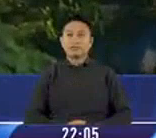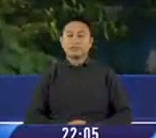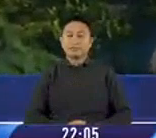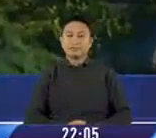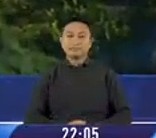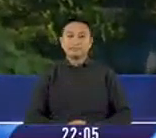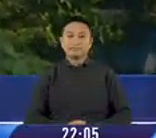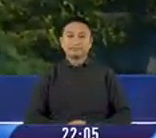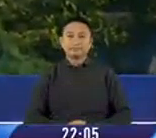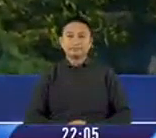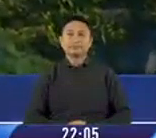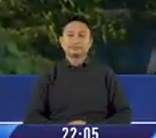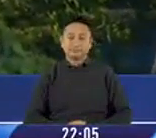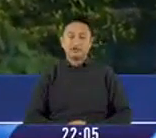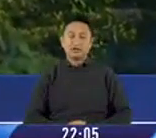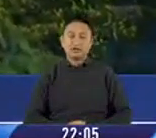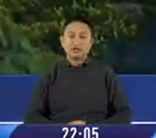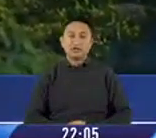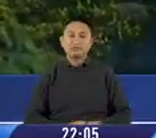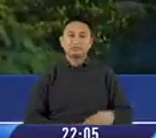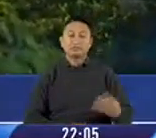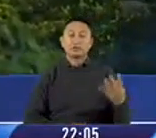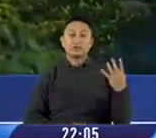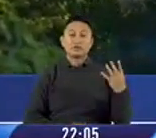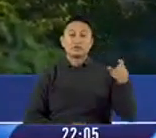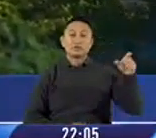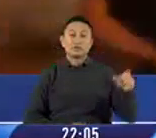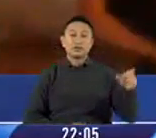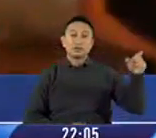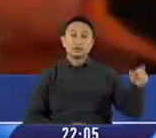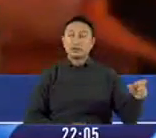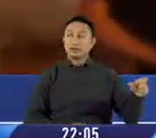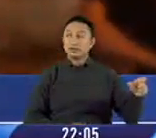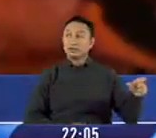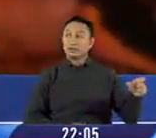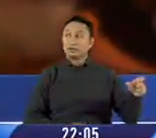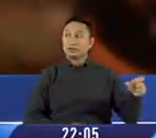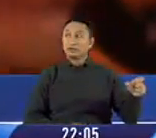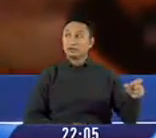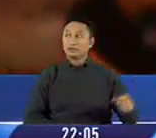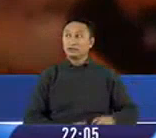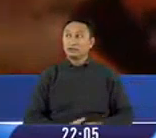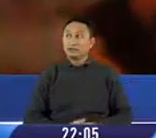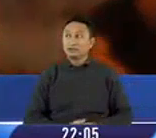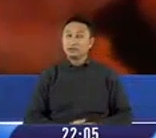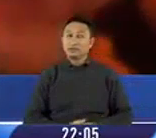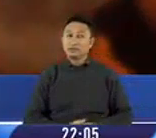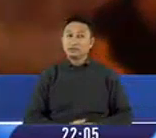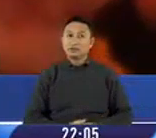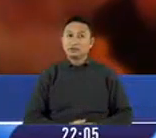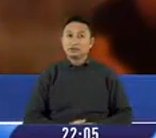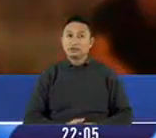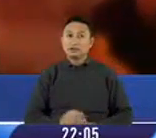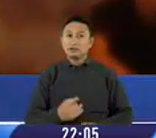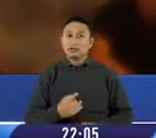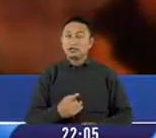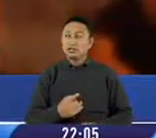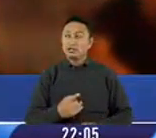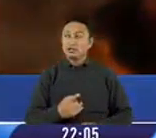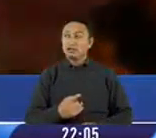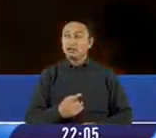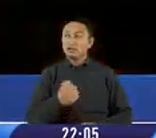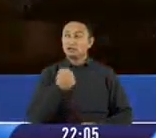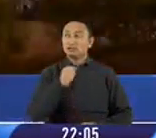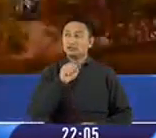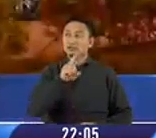cuatro sujetos acusados de cometer secuestros, asaltos y robos en sectores como Sauces